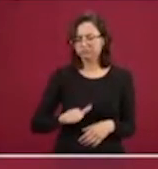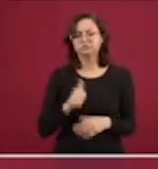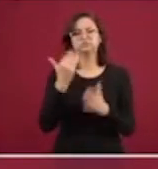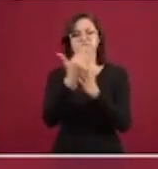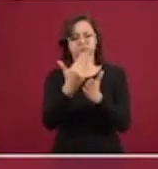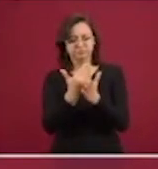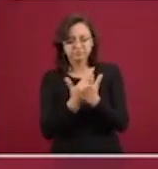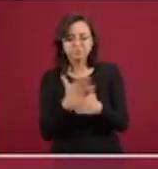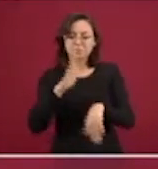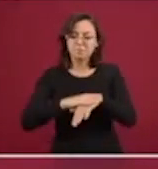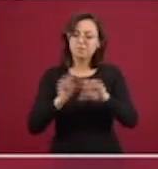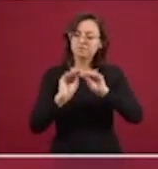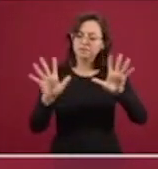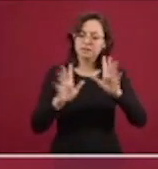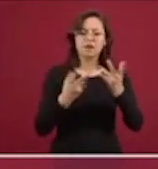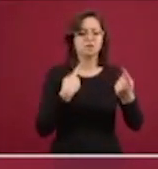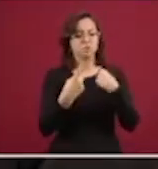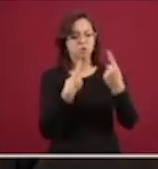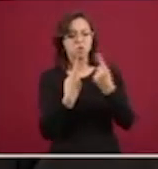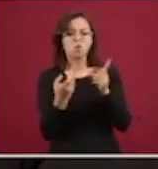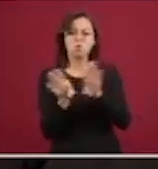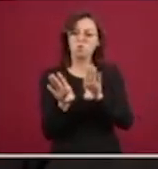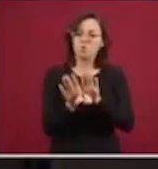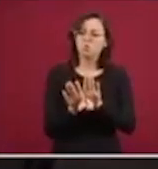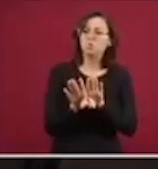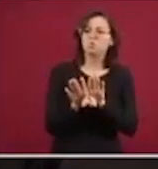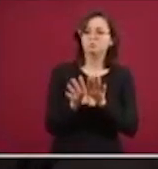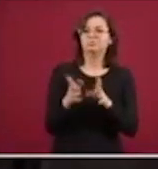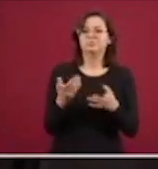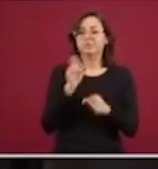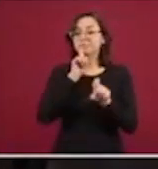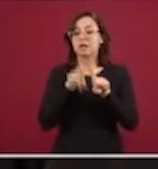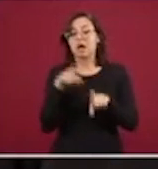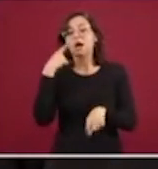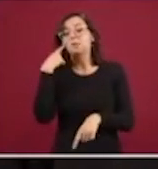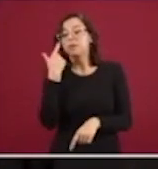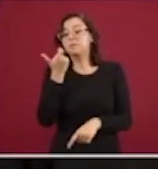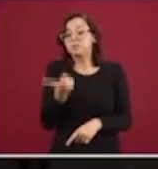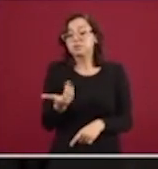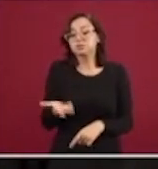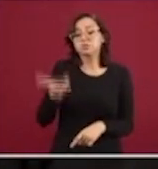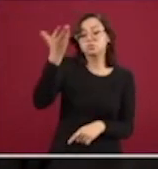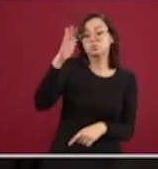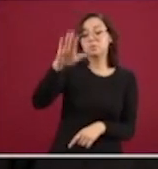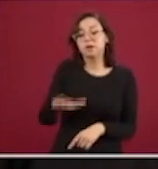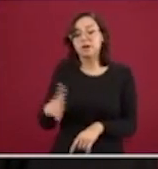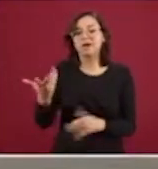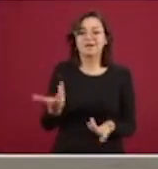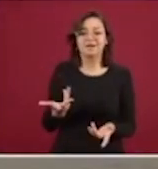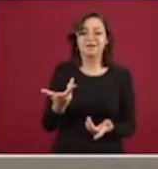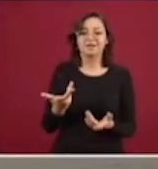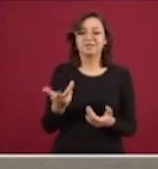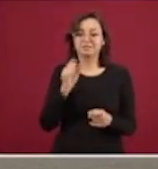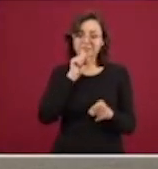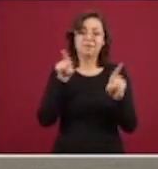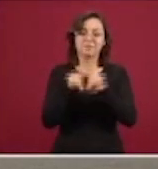Tenemos que ver también cómo se van a comportar los precios, porque también esto influye en el precio de las